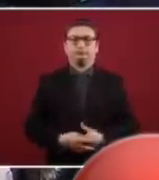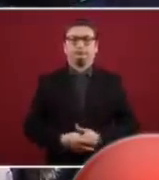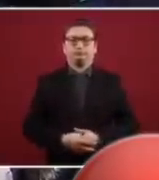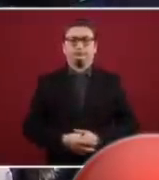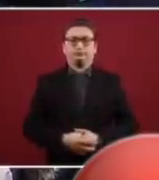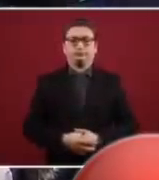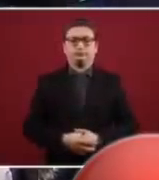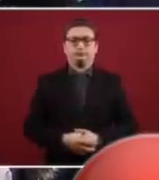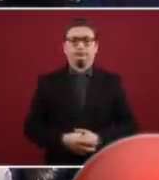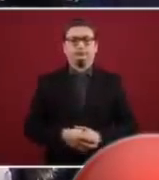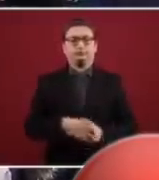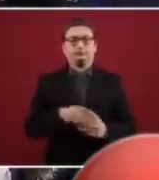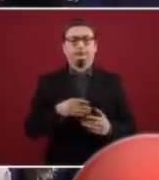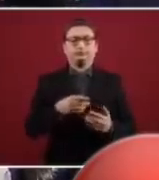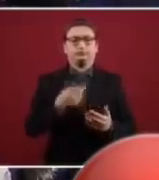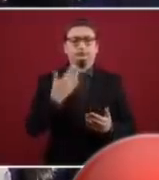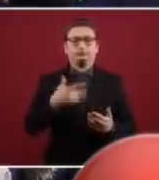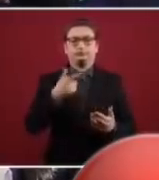de